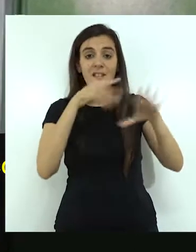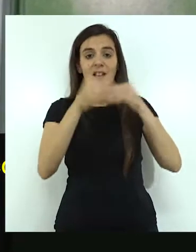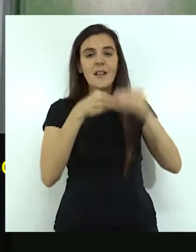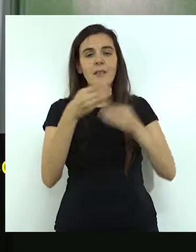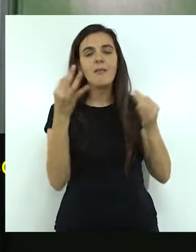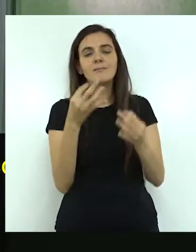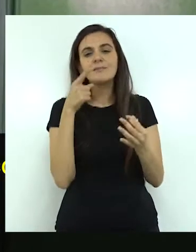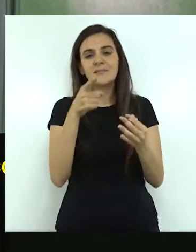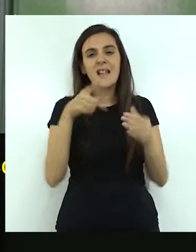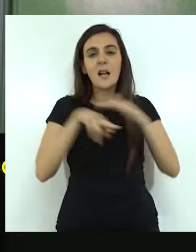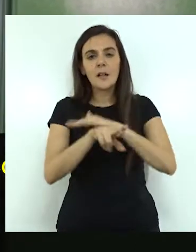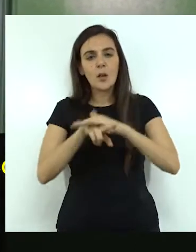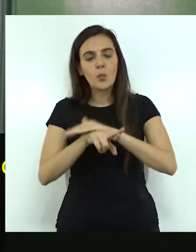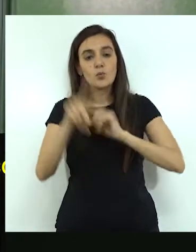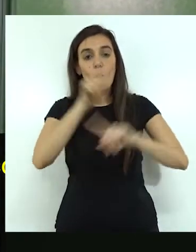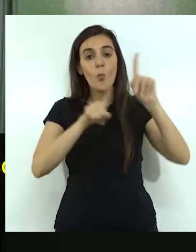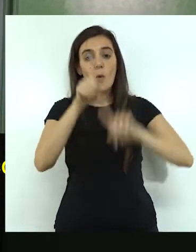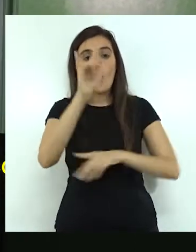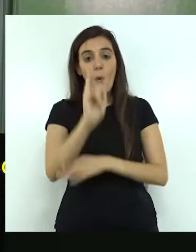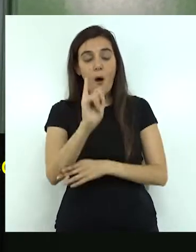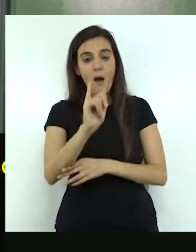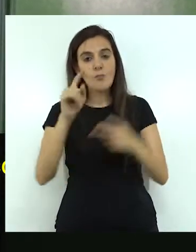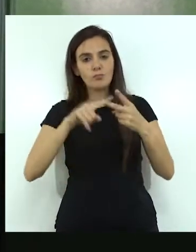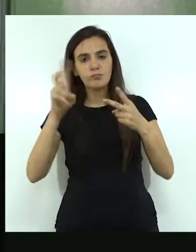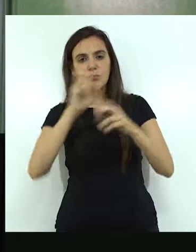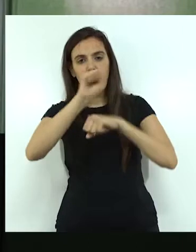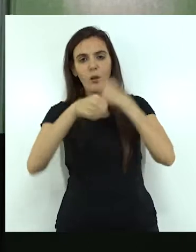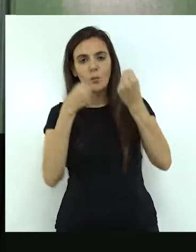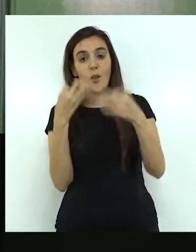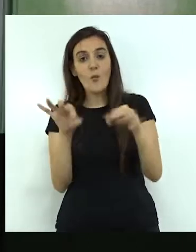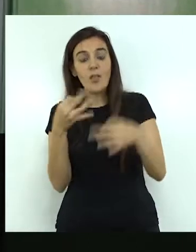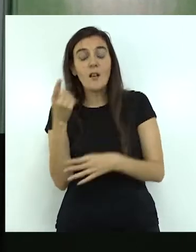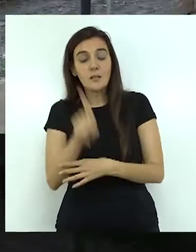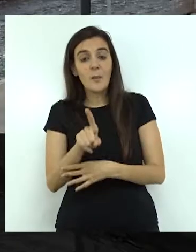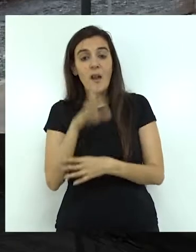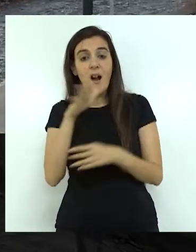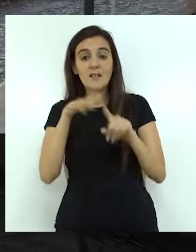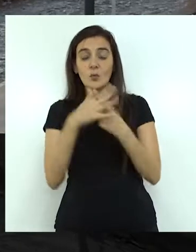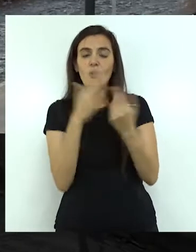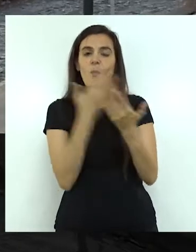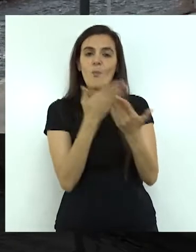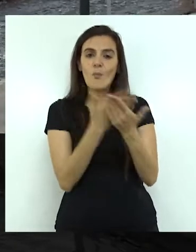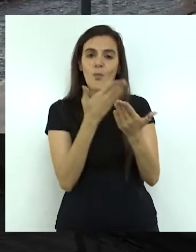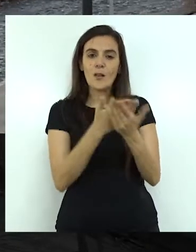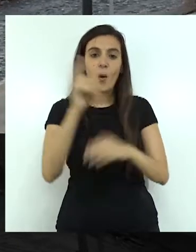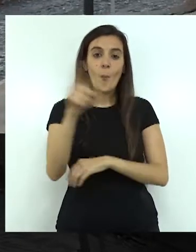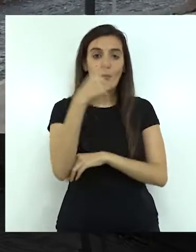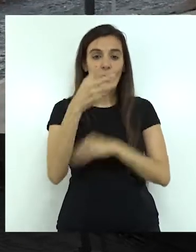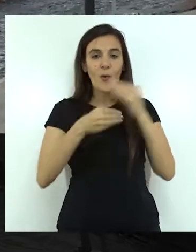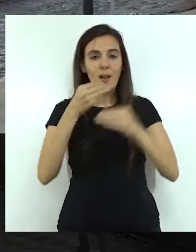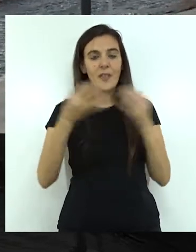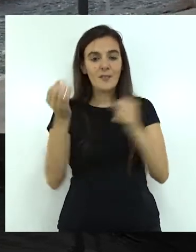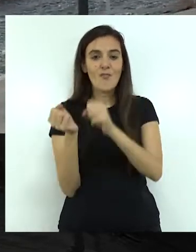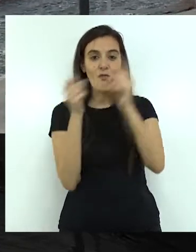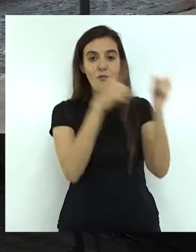que hay recursos problemáticos también hay otros de conducta normalizada por lo que se ha planteado que sean los primeros los que se trasladen a